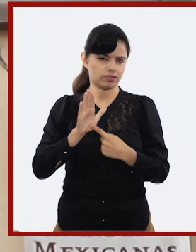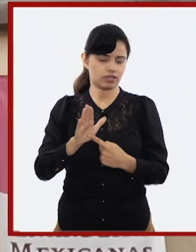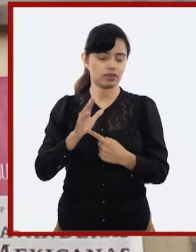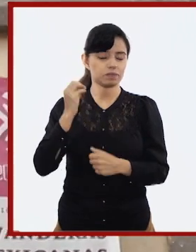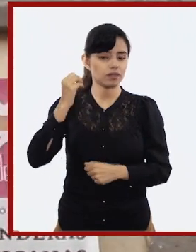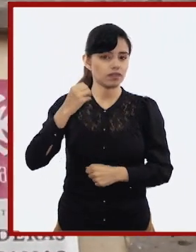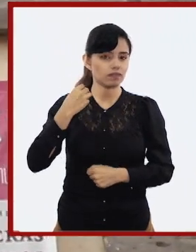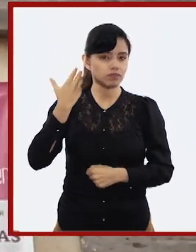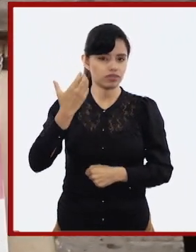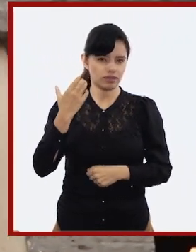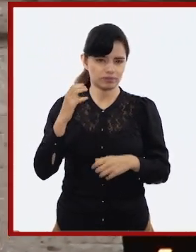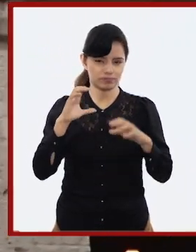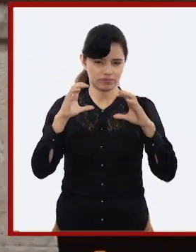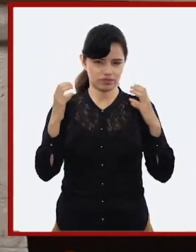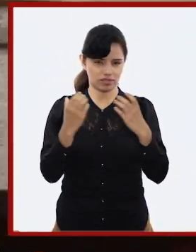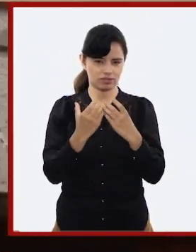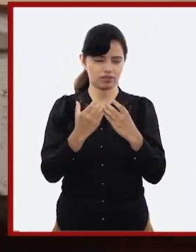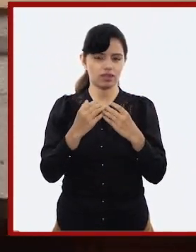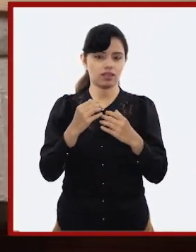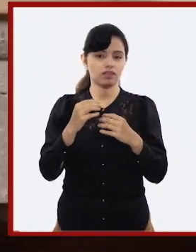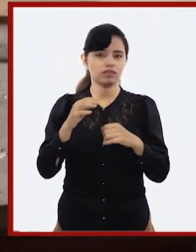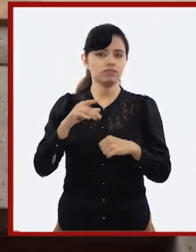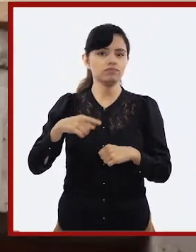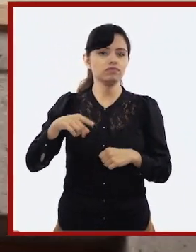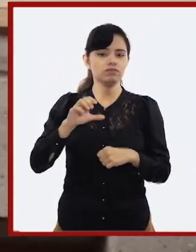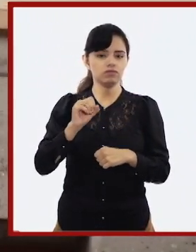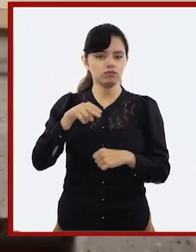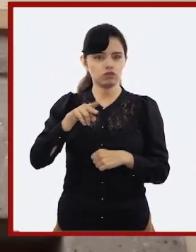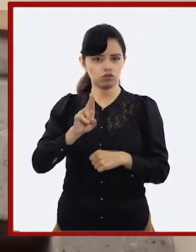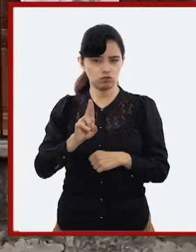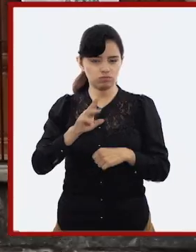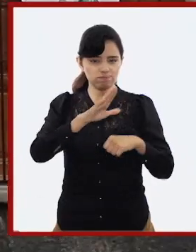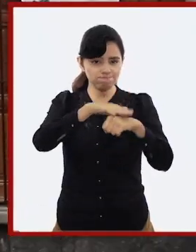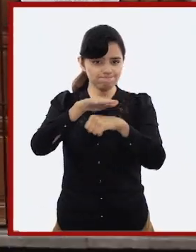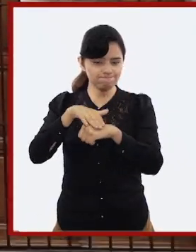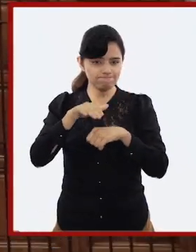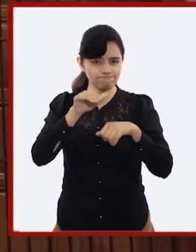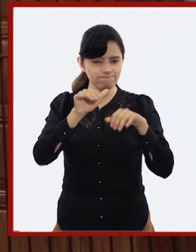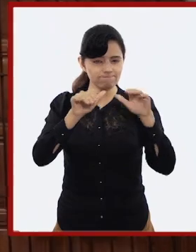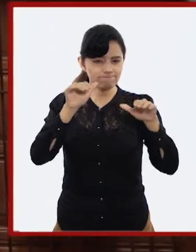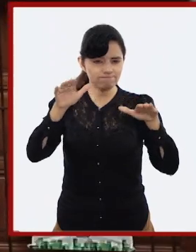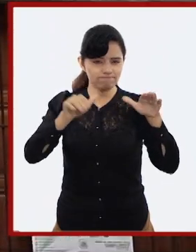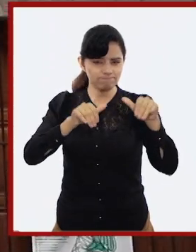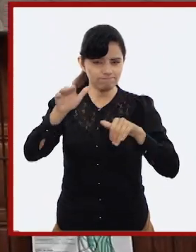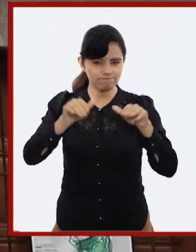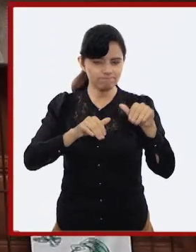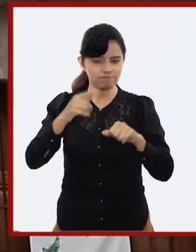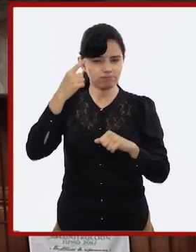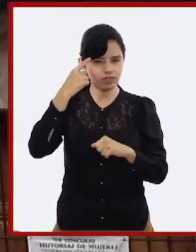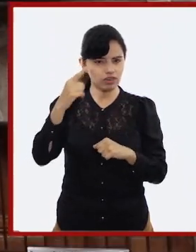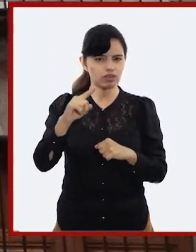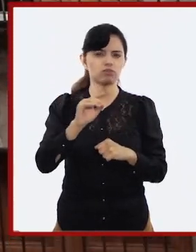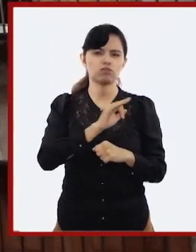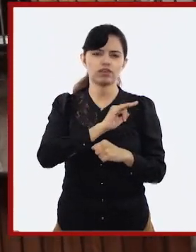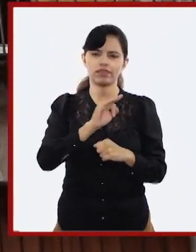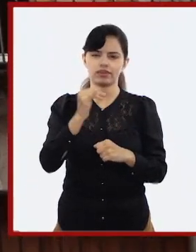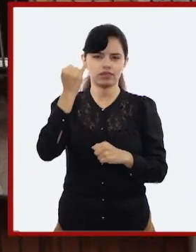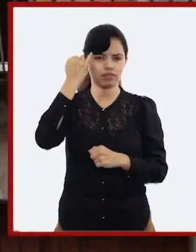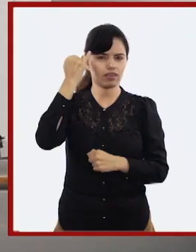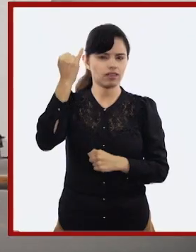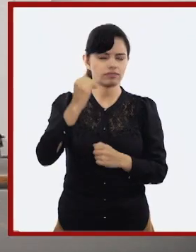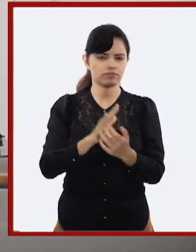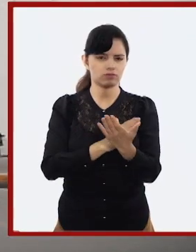un congreso al que convocó Naciones Unidas para que se presentaran